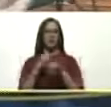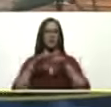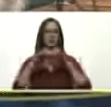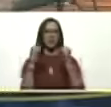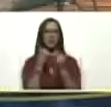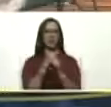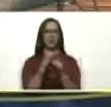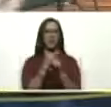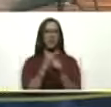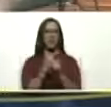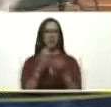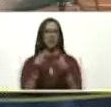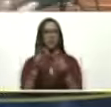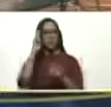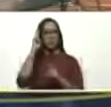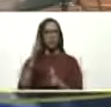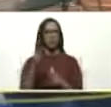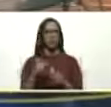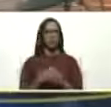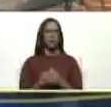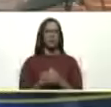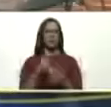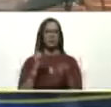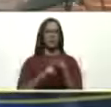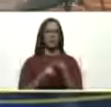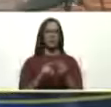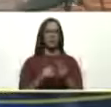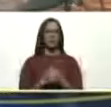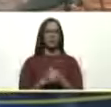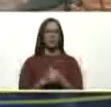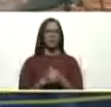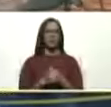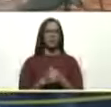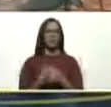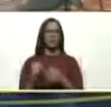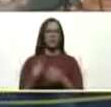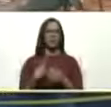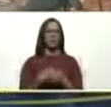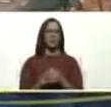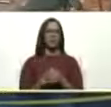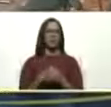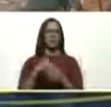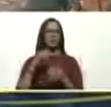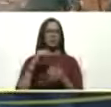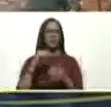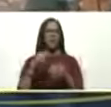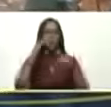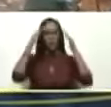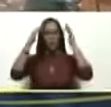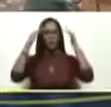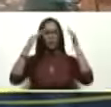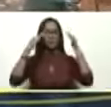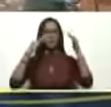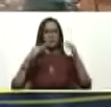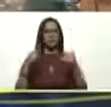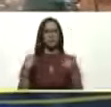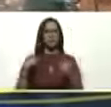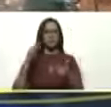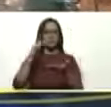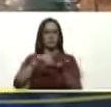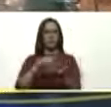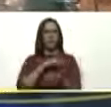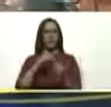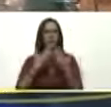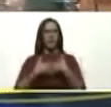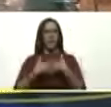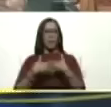obrera, con mucho respeto, con mucho orgullo para su esposa, la primera dama Yajaira. Cordial saludo tenerlo aquí en nuestra empresa